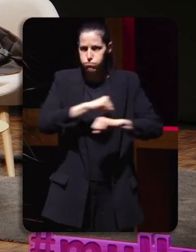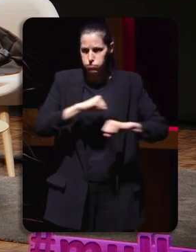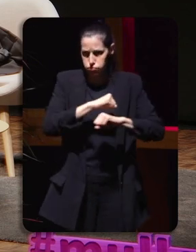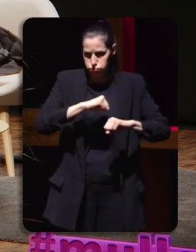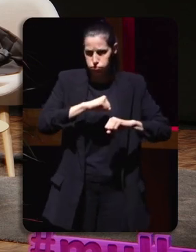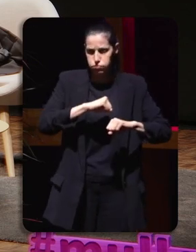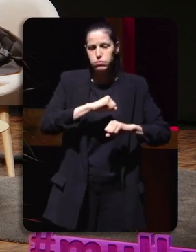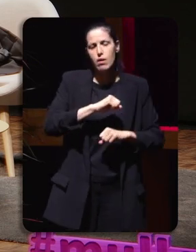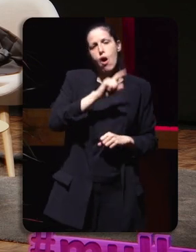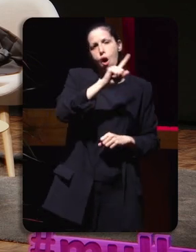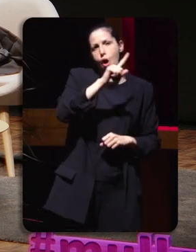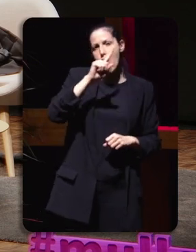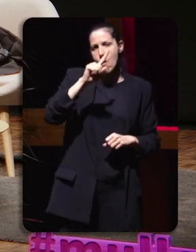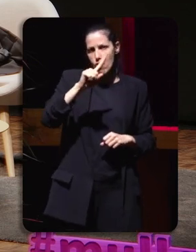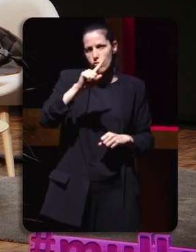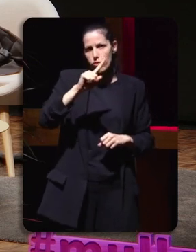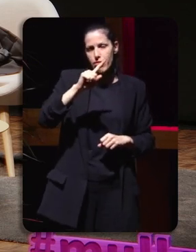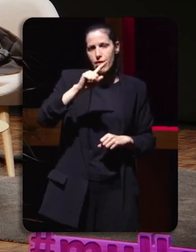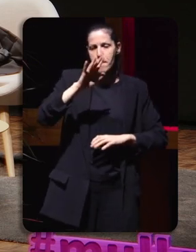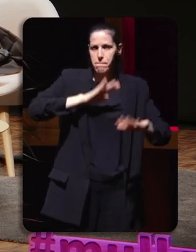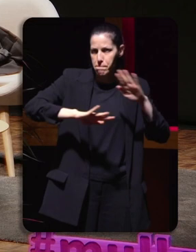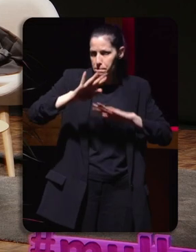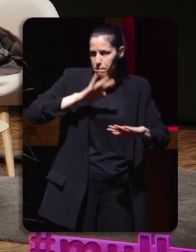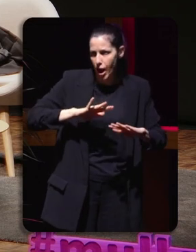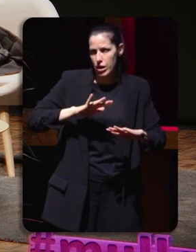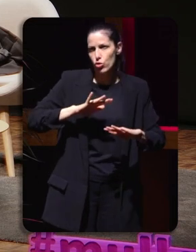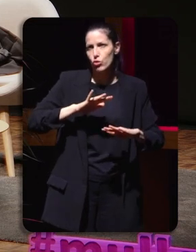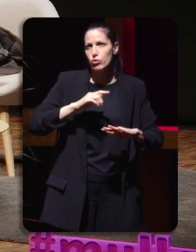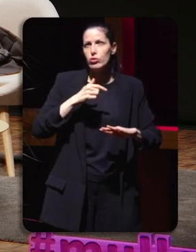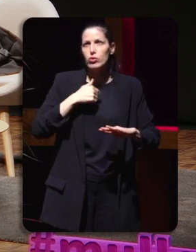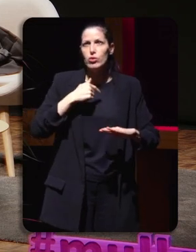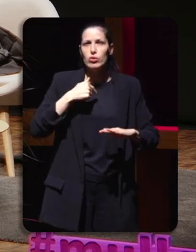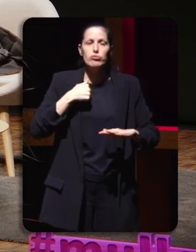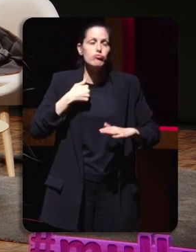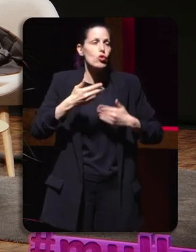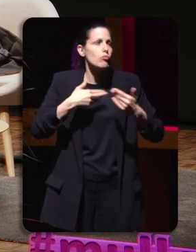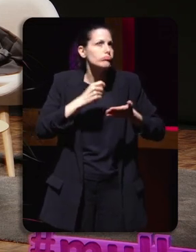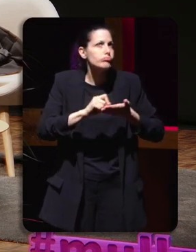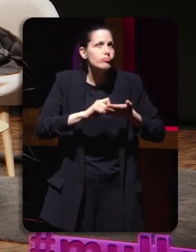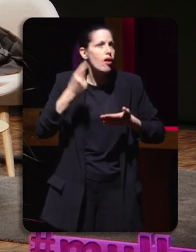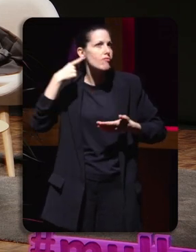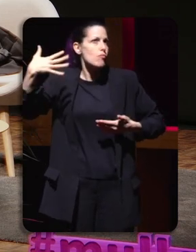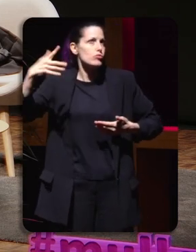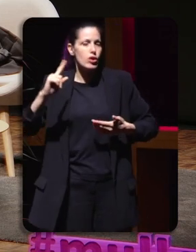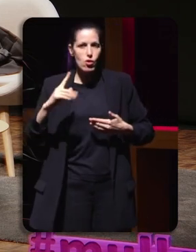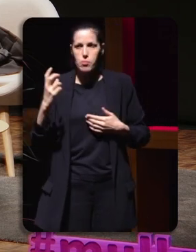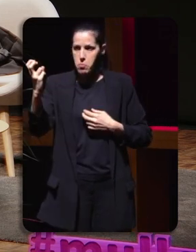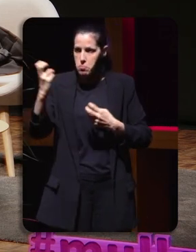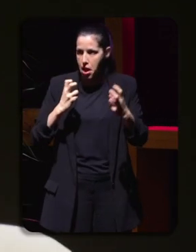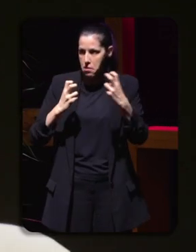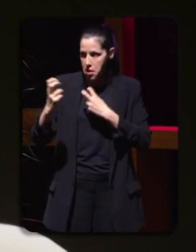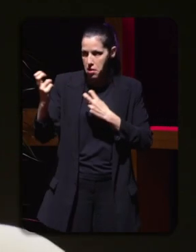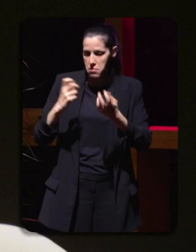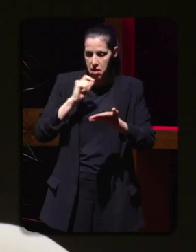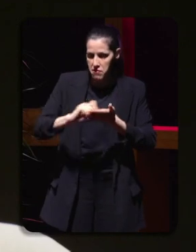no es que sea yo un Best seller pero por lo menos pues había de todo no sé con la mejor madre venía muy